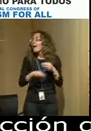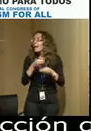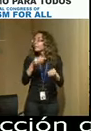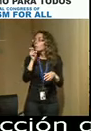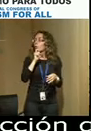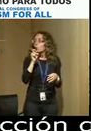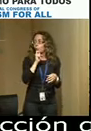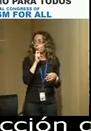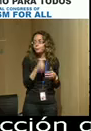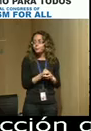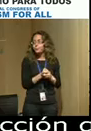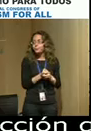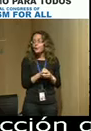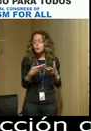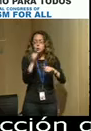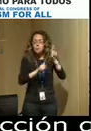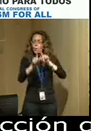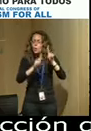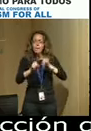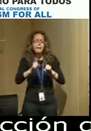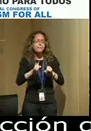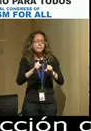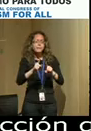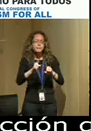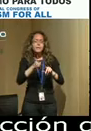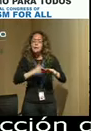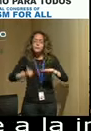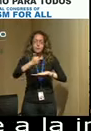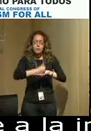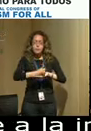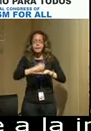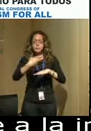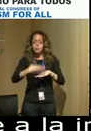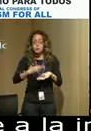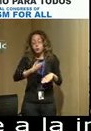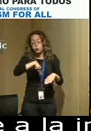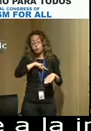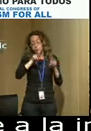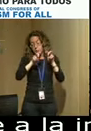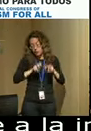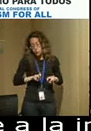lo hago? Uno de los principales problemas que tenemos los investigadores a la hora de hacer este tipo de trabajo son los datos.